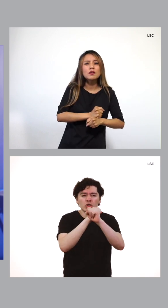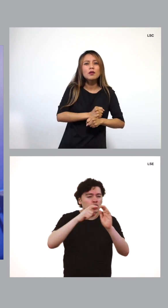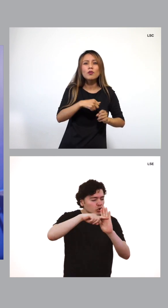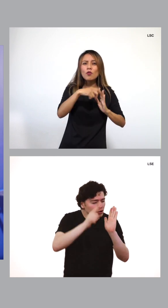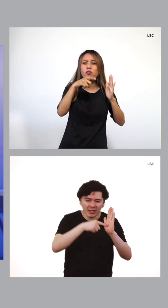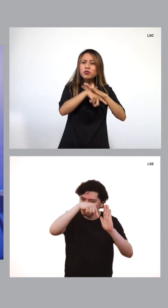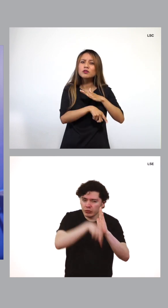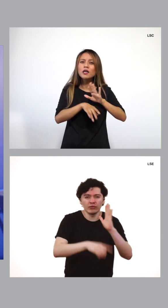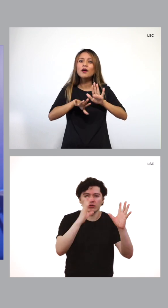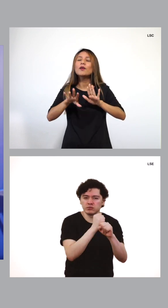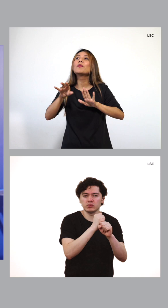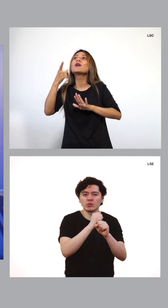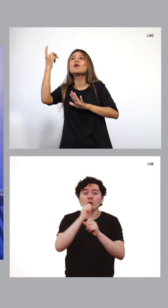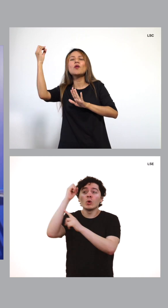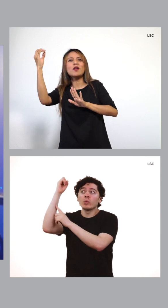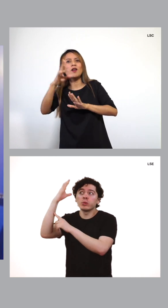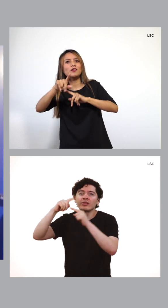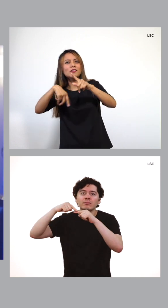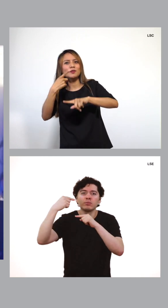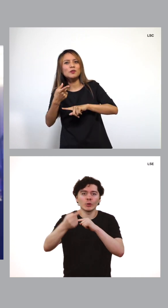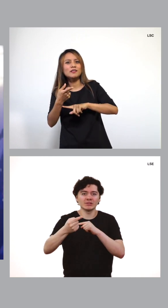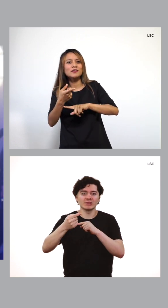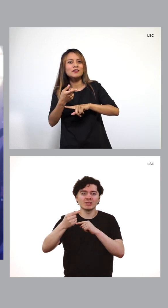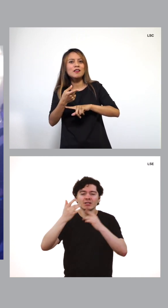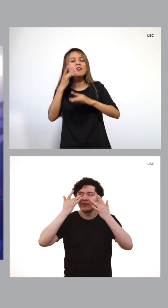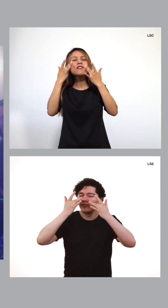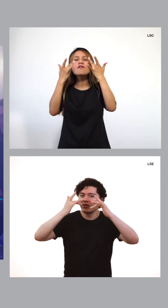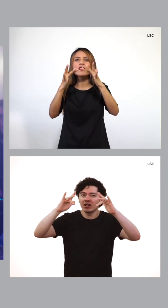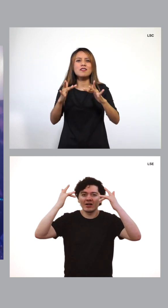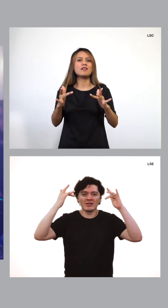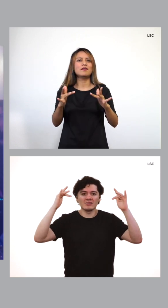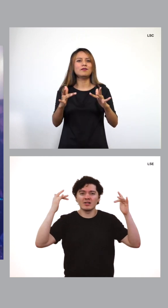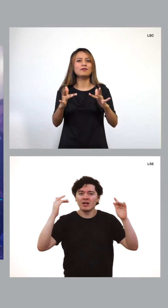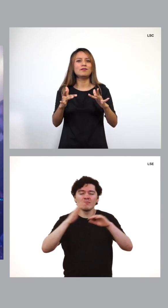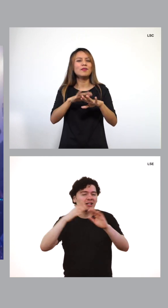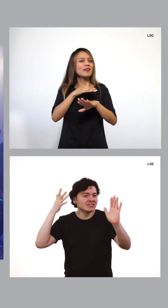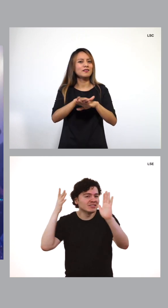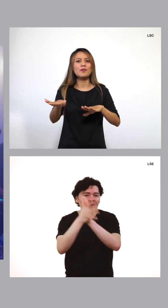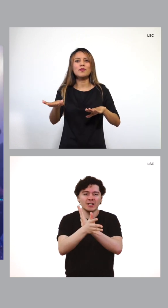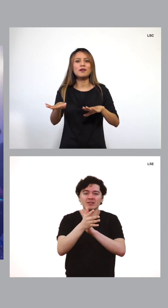brilla eternamente sobre la iglesia de Jesús. Mientras la banda sube aquí arriba,